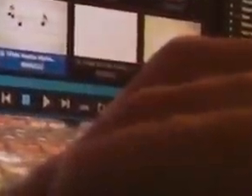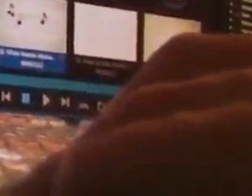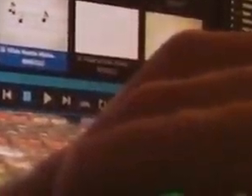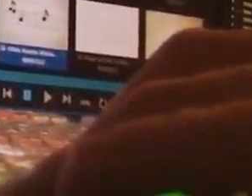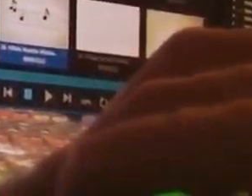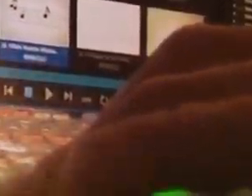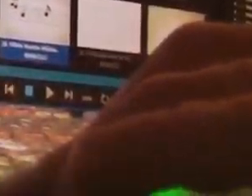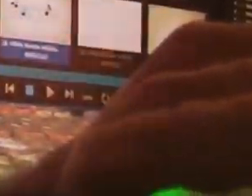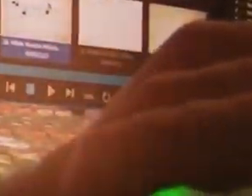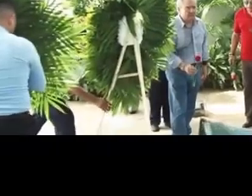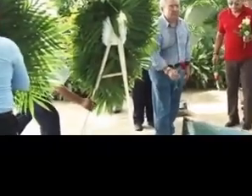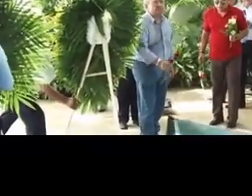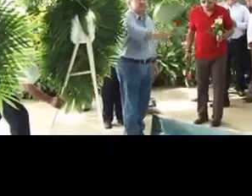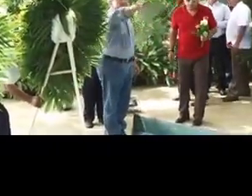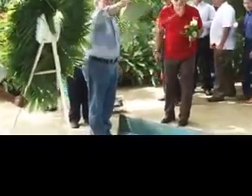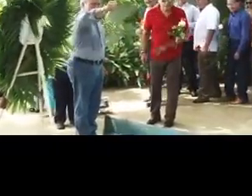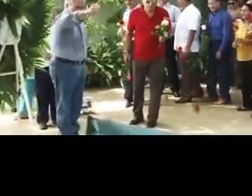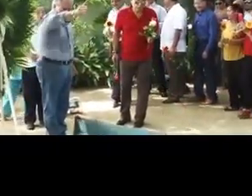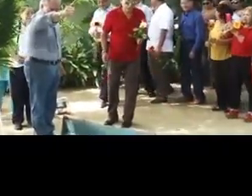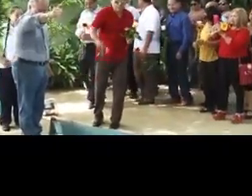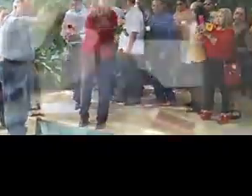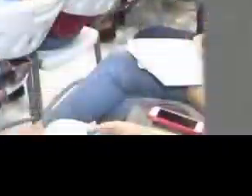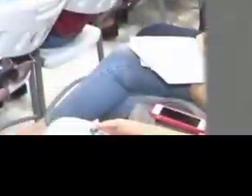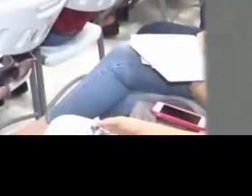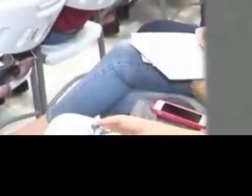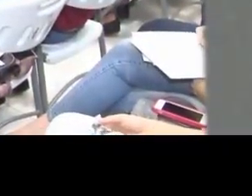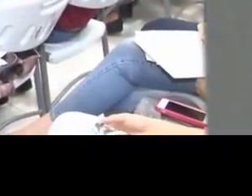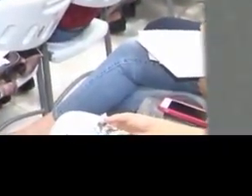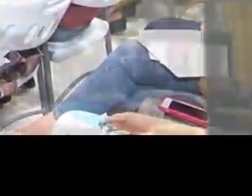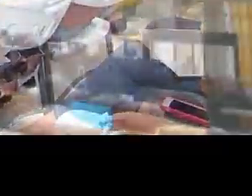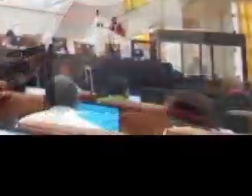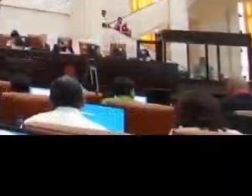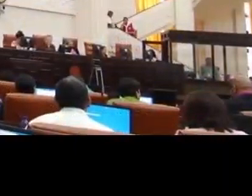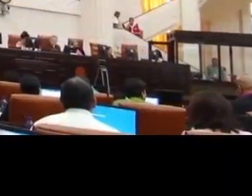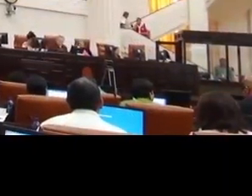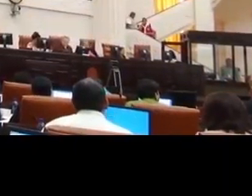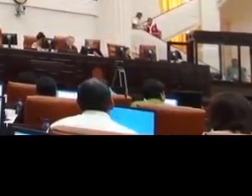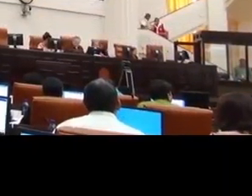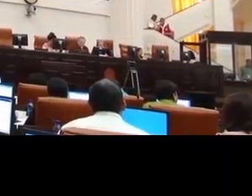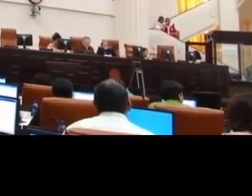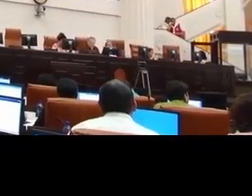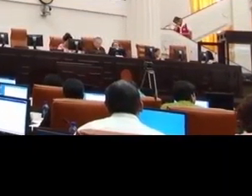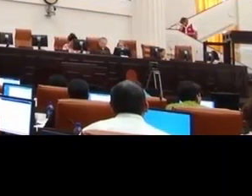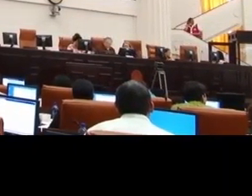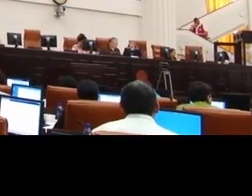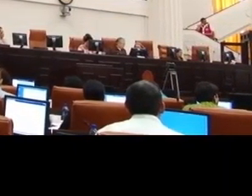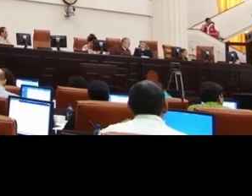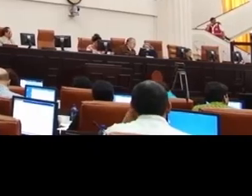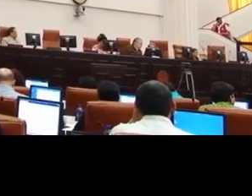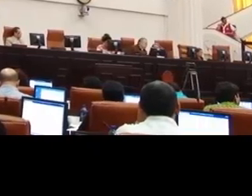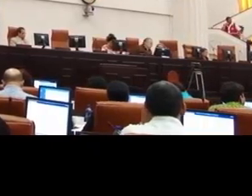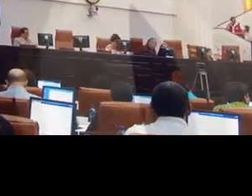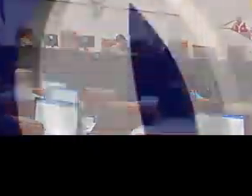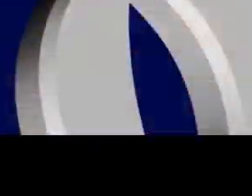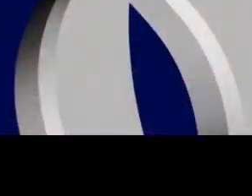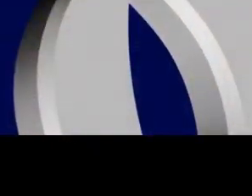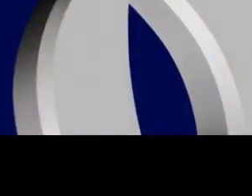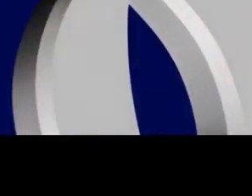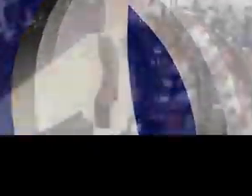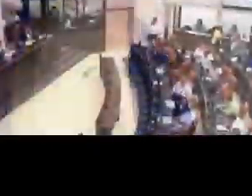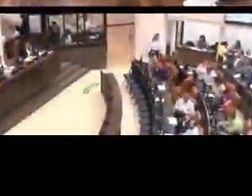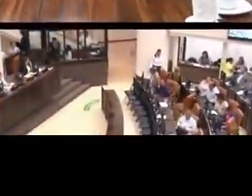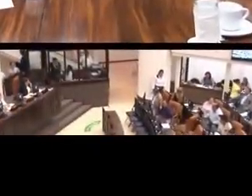cerrando, 1.080.000 córdobas en comercialización, eso en Managua, nada más. Solo Managua. En la plaza de Managua. Y con el